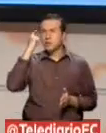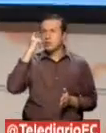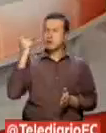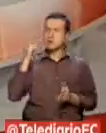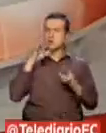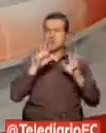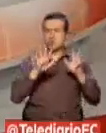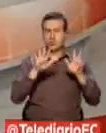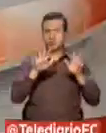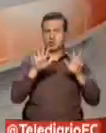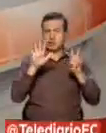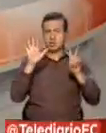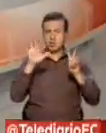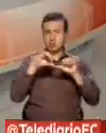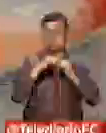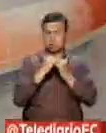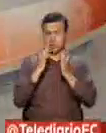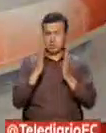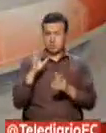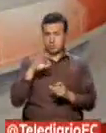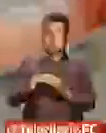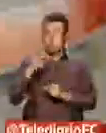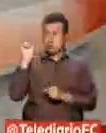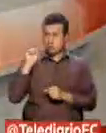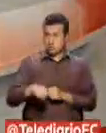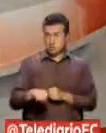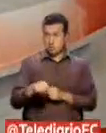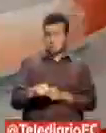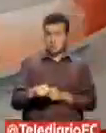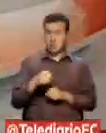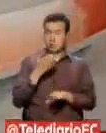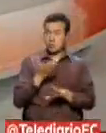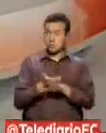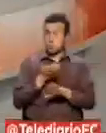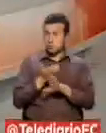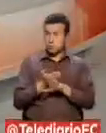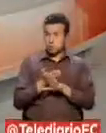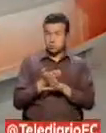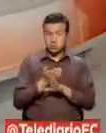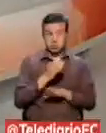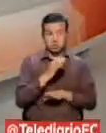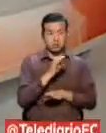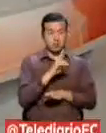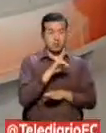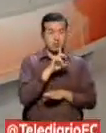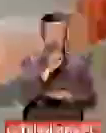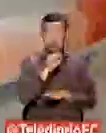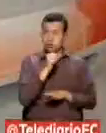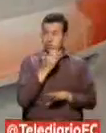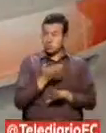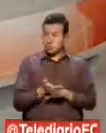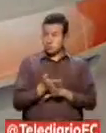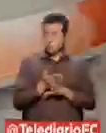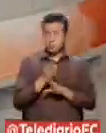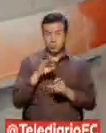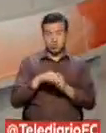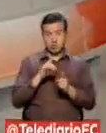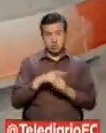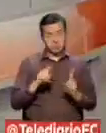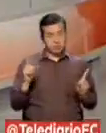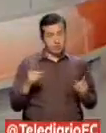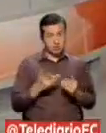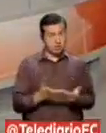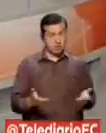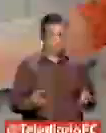los 87 asambleístas que votaron a favor de la propuesta del asambleísta Fernando Flores van a votar en sentido contrario? A